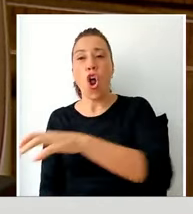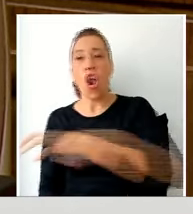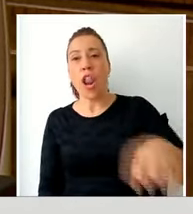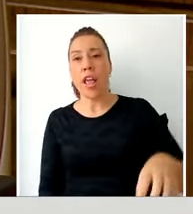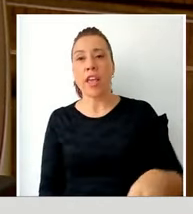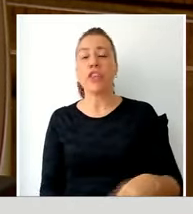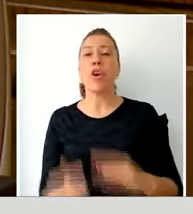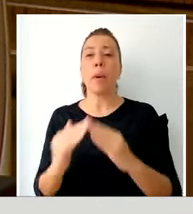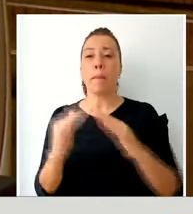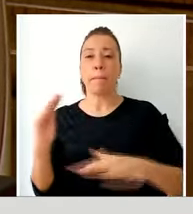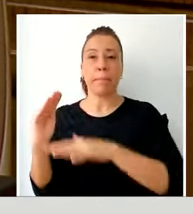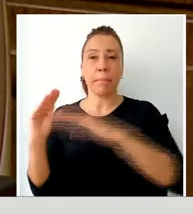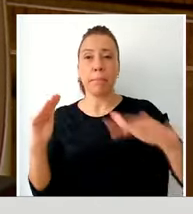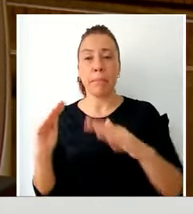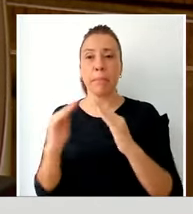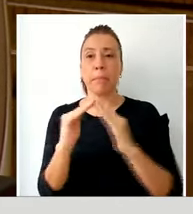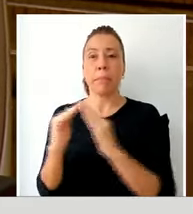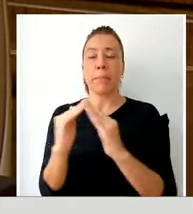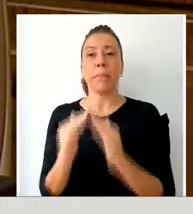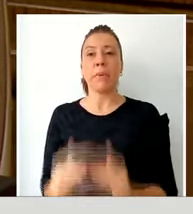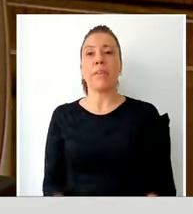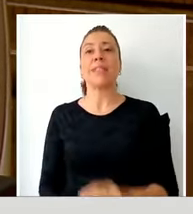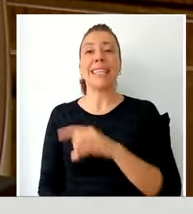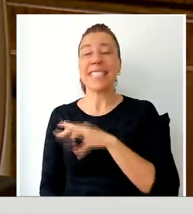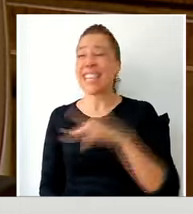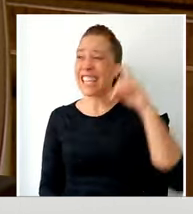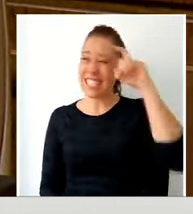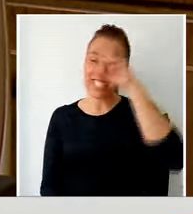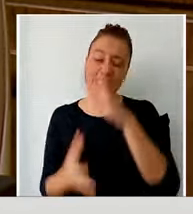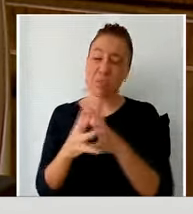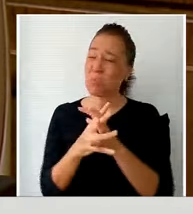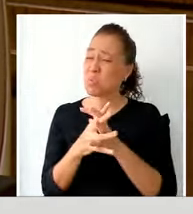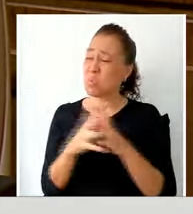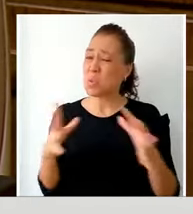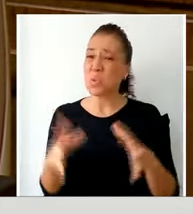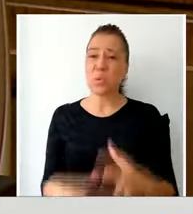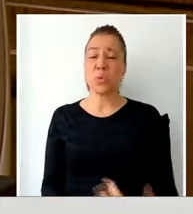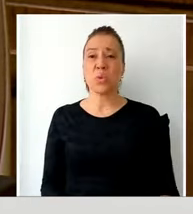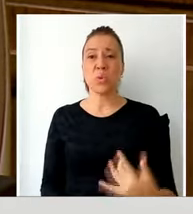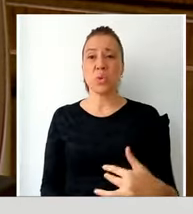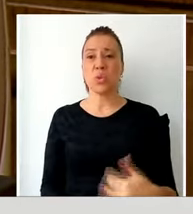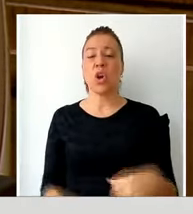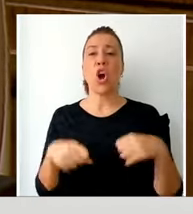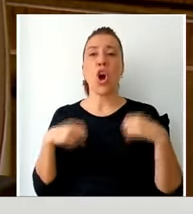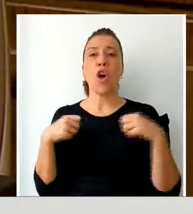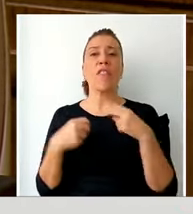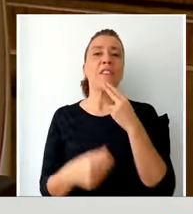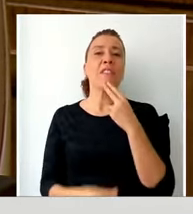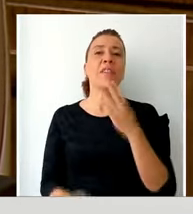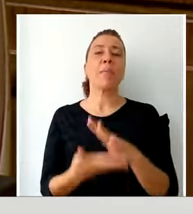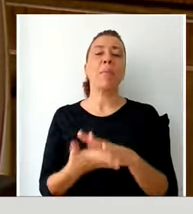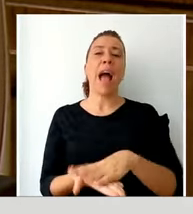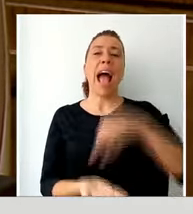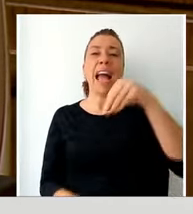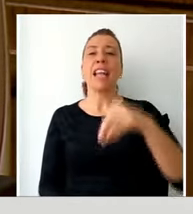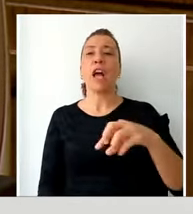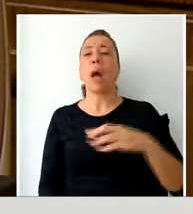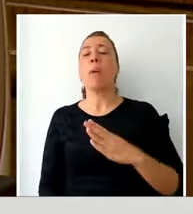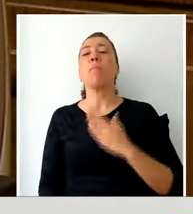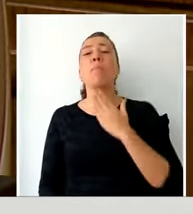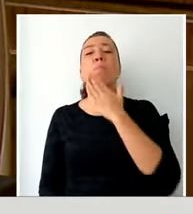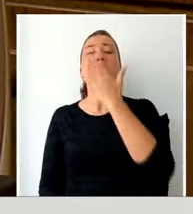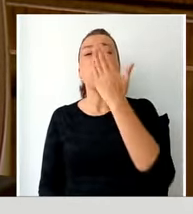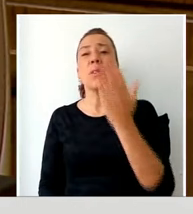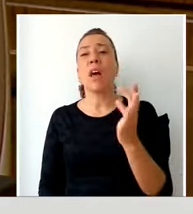porque en Chile cuesta mucho cuesta mucho aquí el joven que vive tal vez en arica un puntarena o en la región de